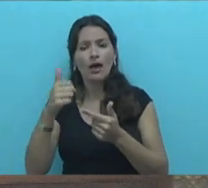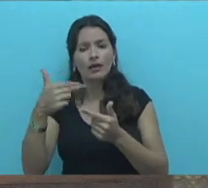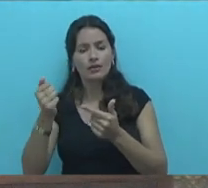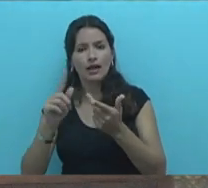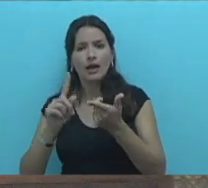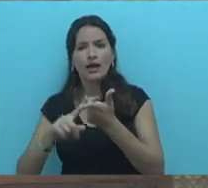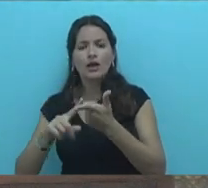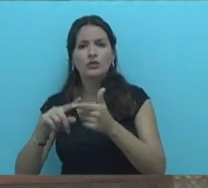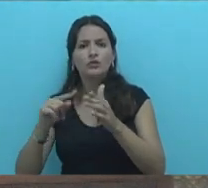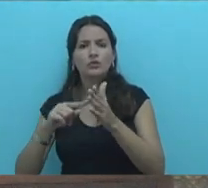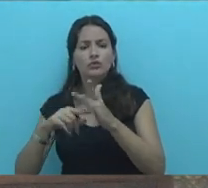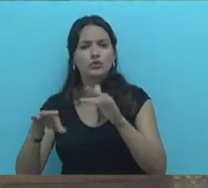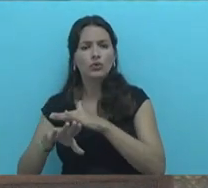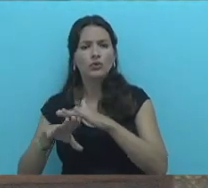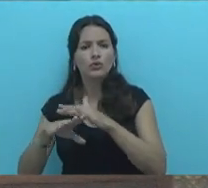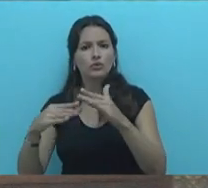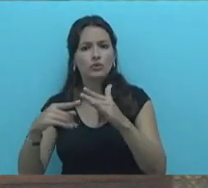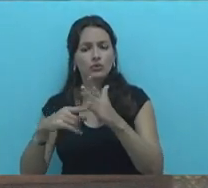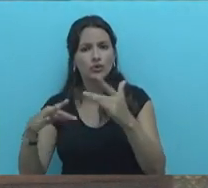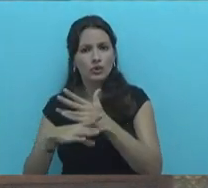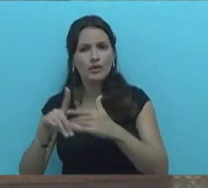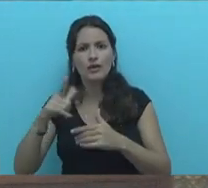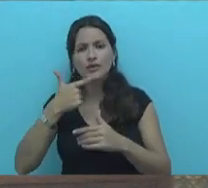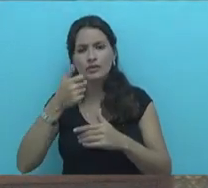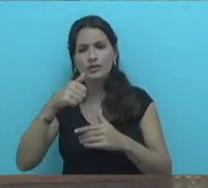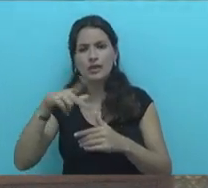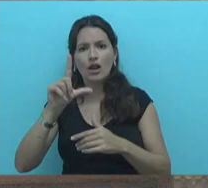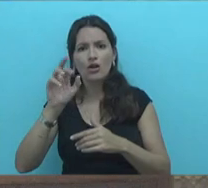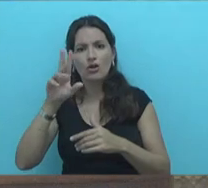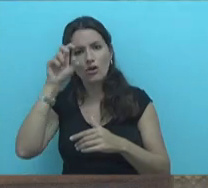lo estaba por hacer si acordaba con Vicentín,